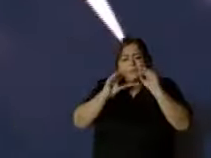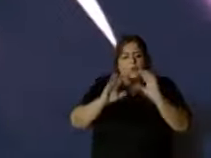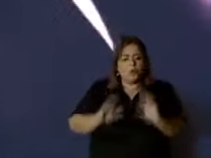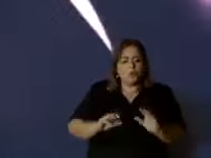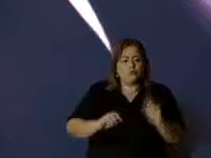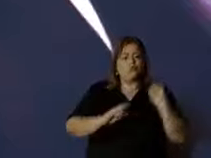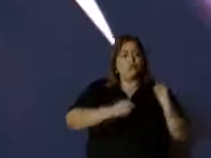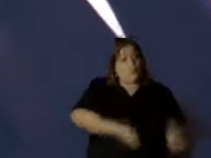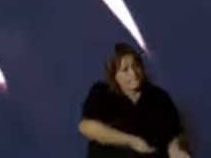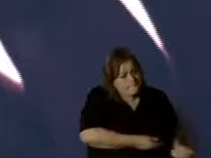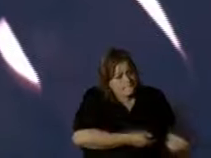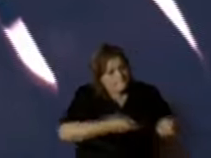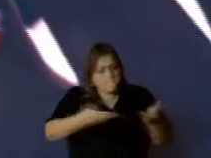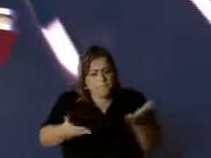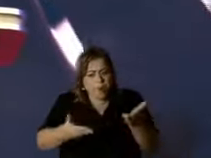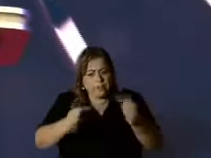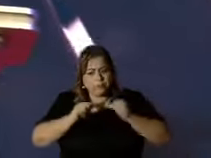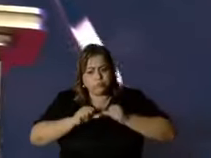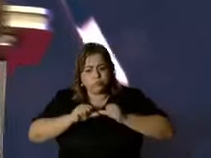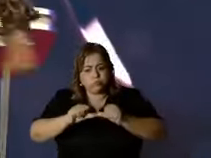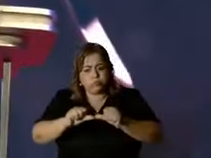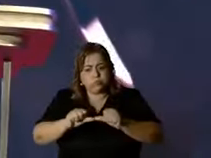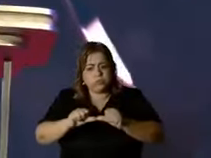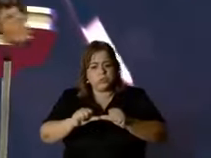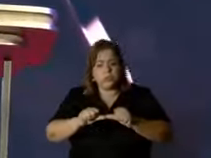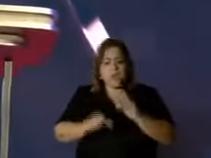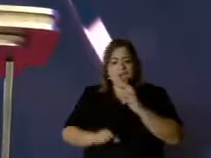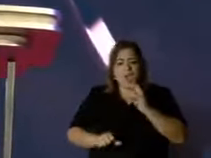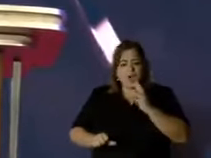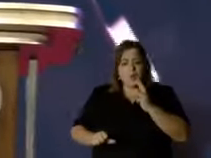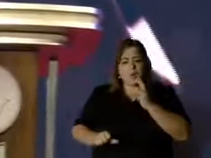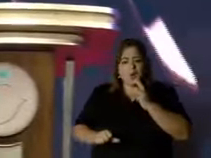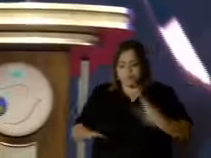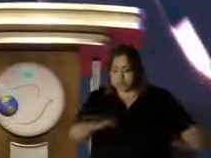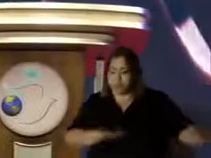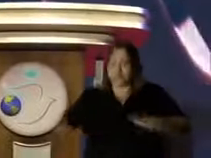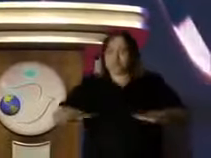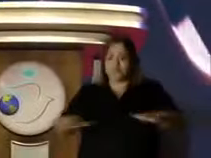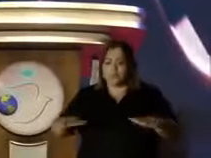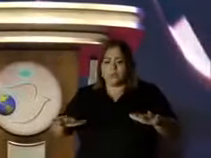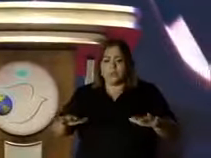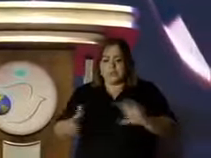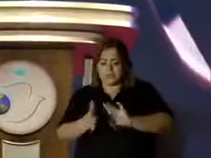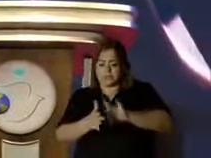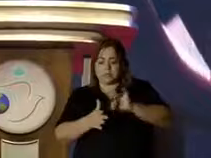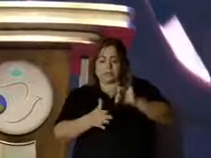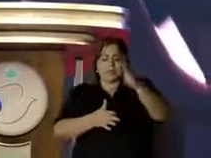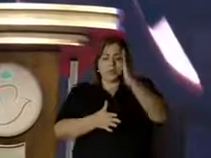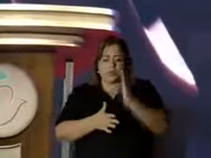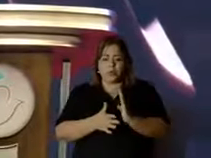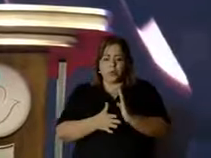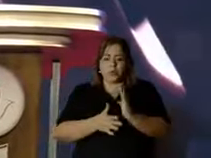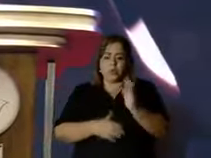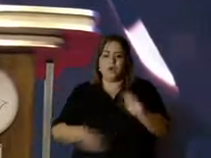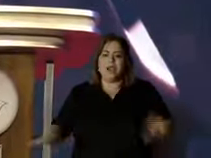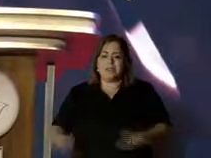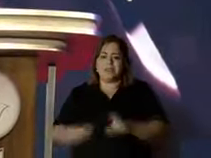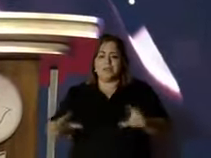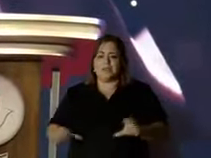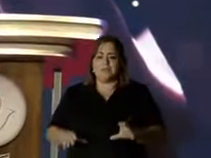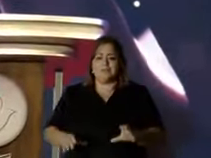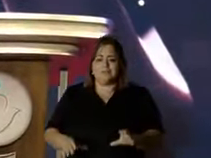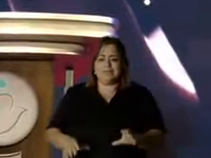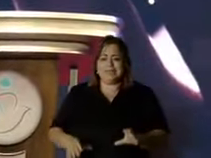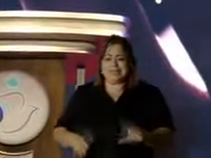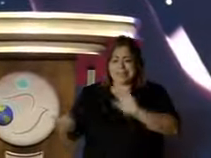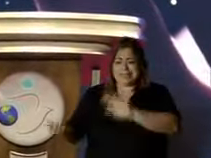está moviendo. Muévase donde hay aguas que se están moviendo, donde el Espíritu de Dios está haciendo cosas. Salga del